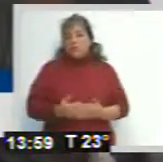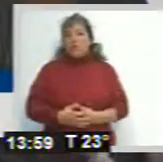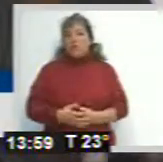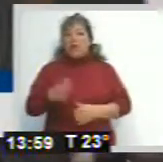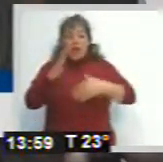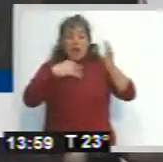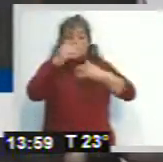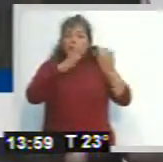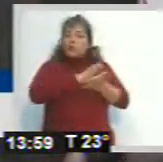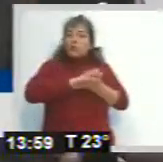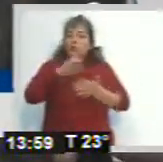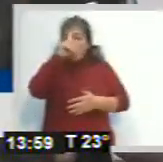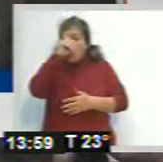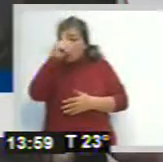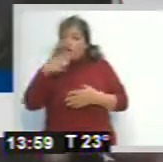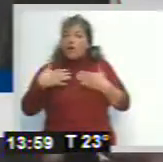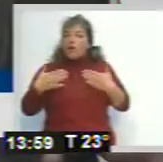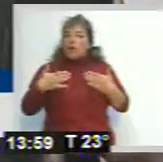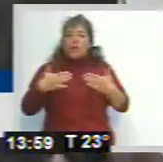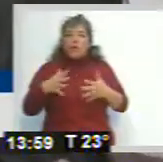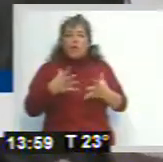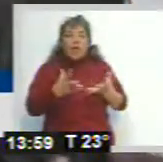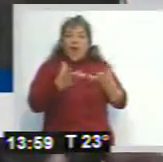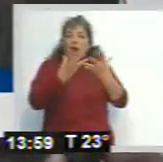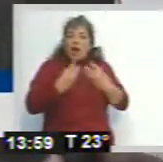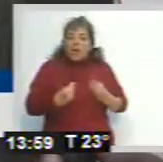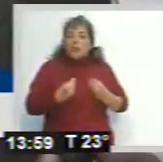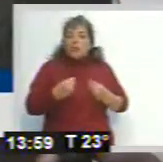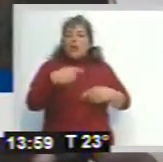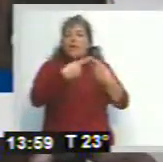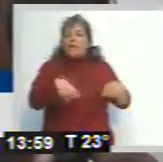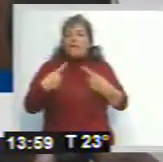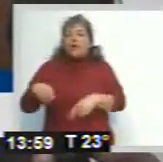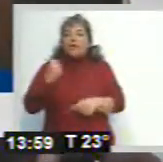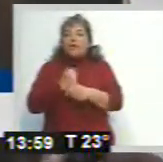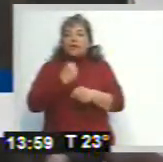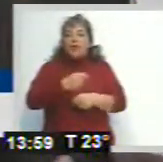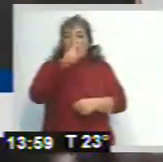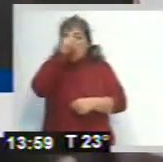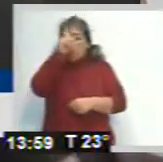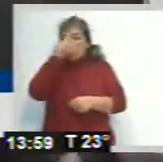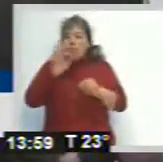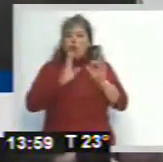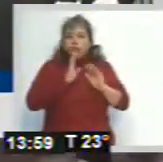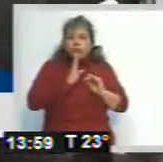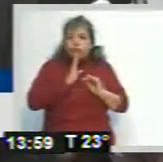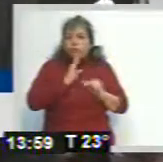nuevos hospitales permite descomprimir de alguna manera las distintas tareas que se realizan en los que ya tienen